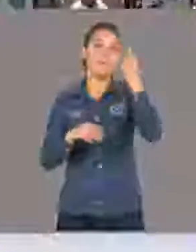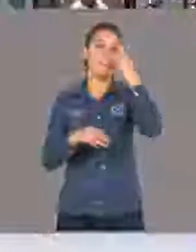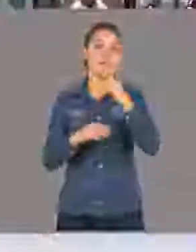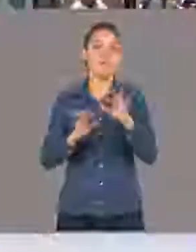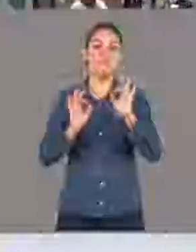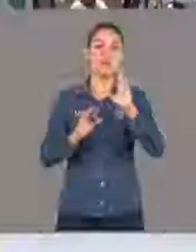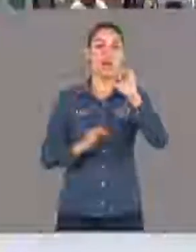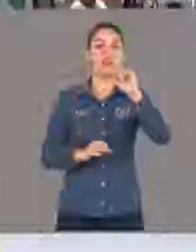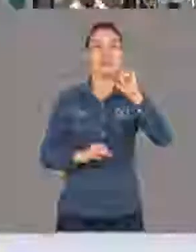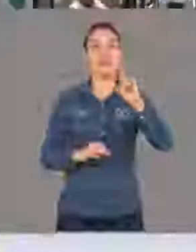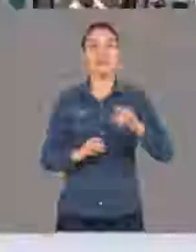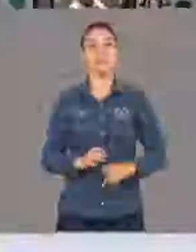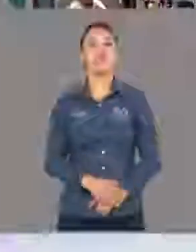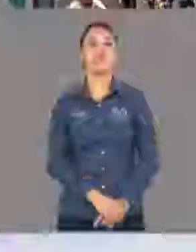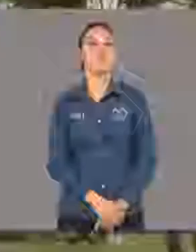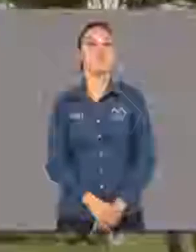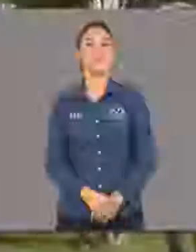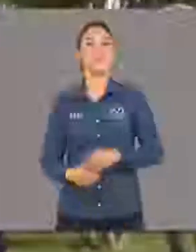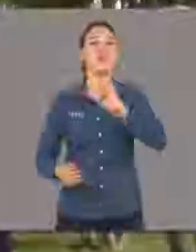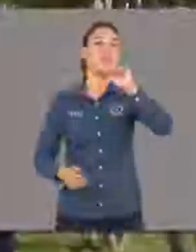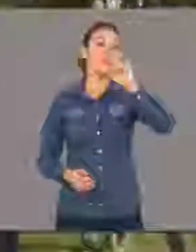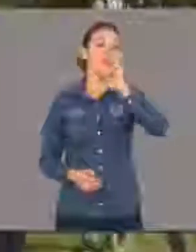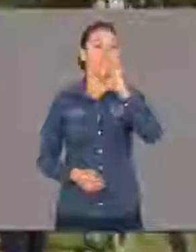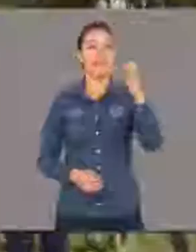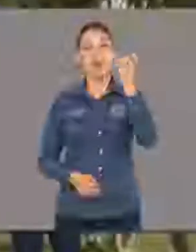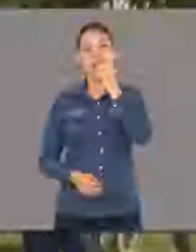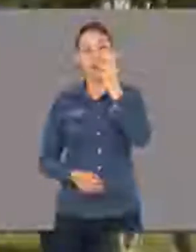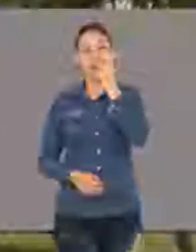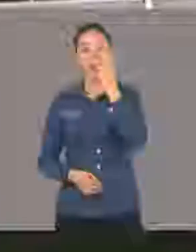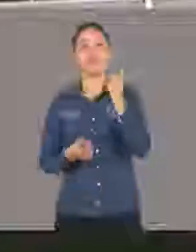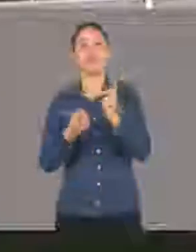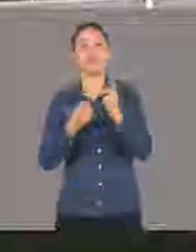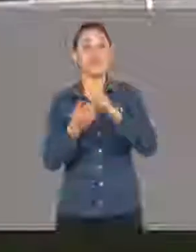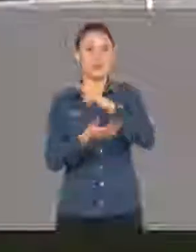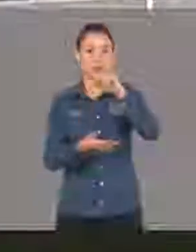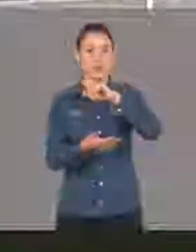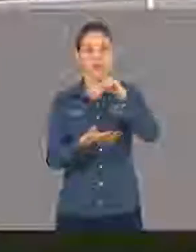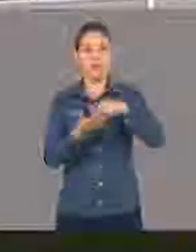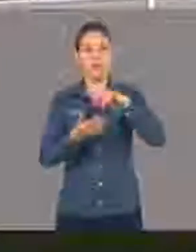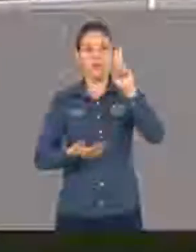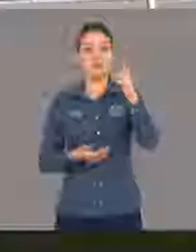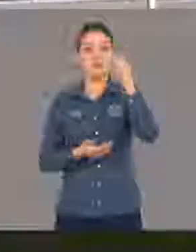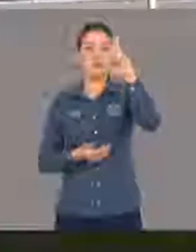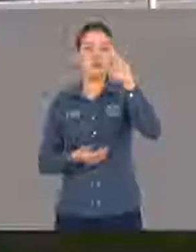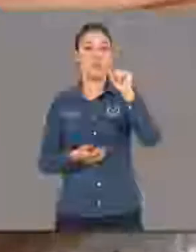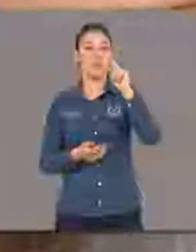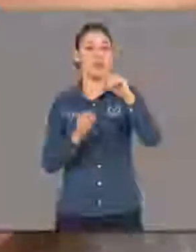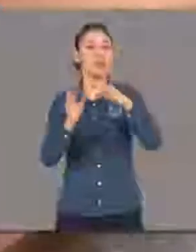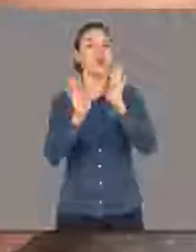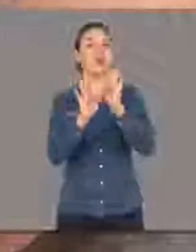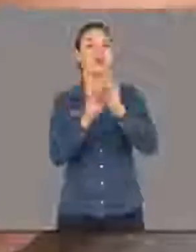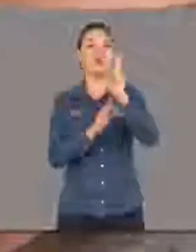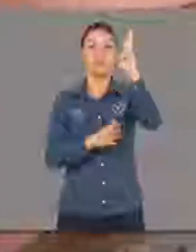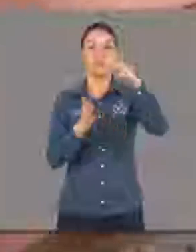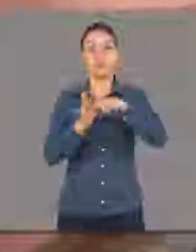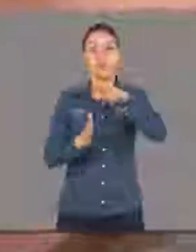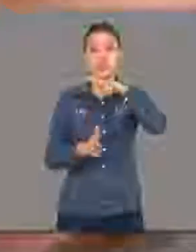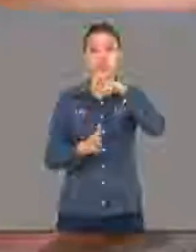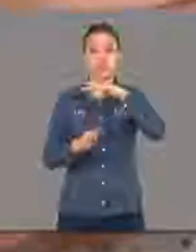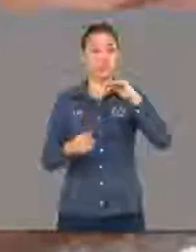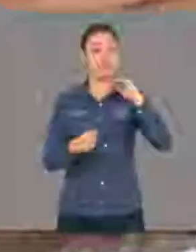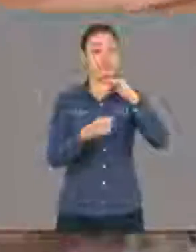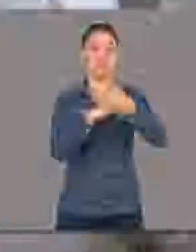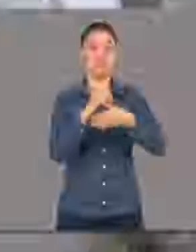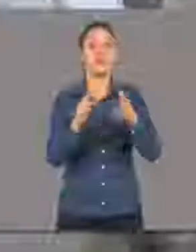posicionamiento en materia de calidad La Facultad de Odontología de la Universidad Autónoma de Tamaulipas cerró el 2018 con